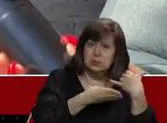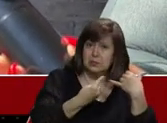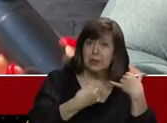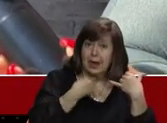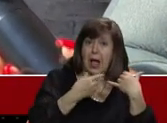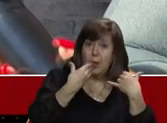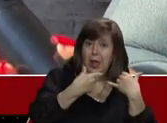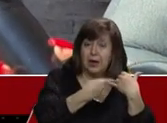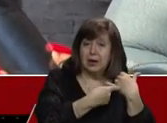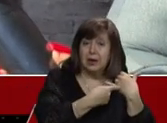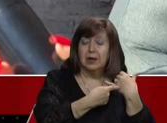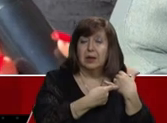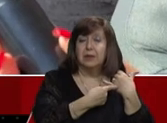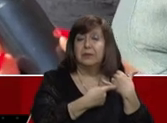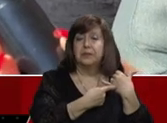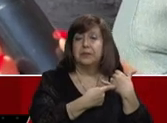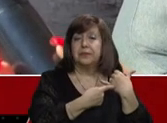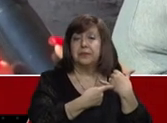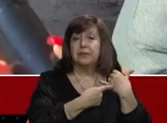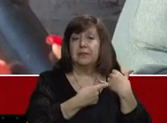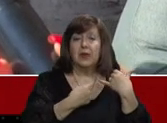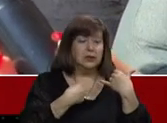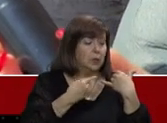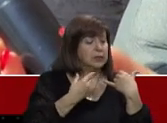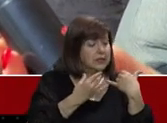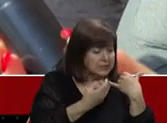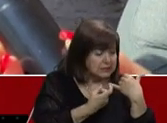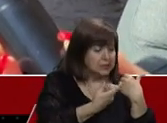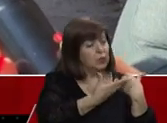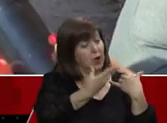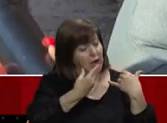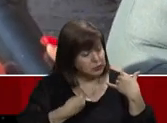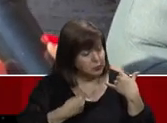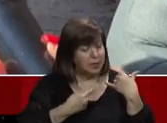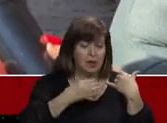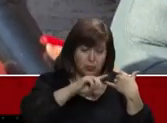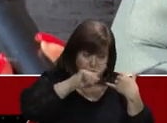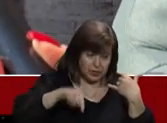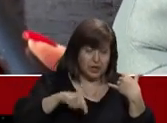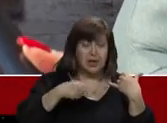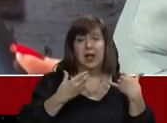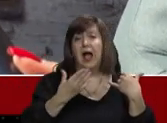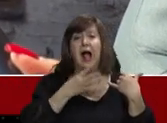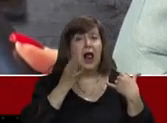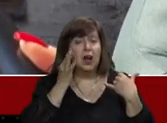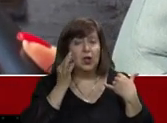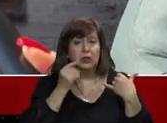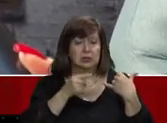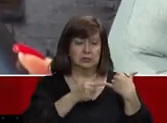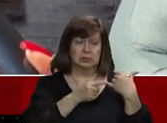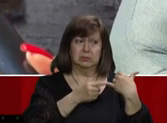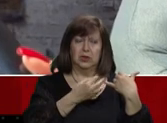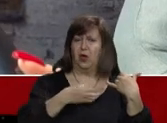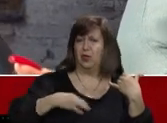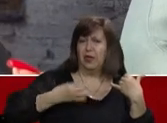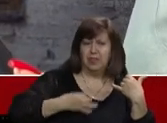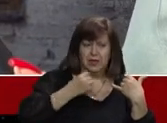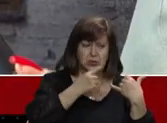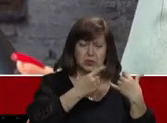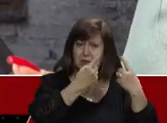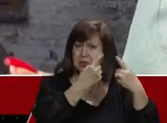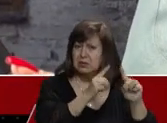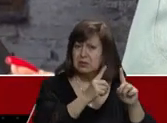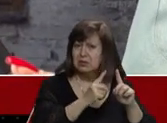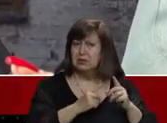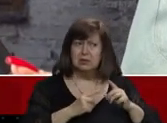hablé con ella para que me diera una ayuda porque ya veía que ella la vida que había elegido no no era nada bueno